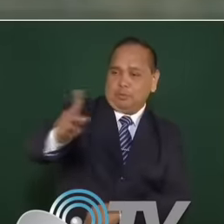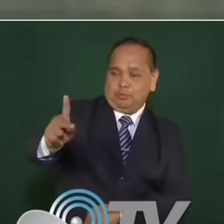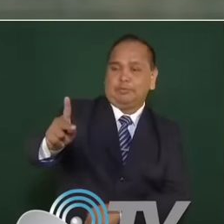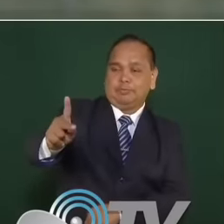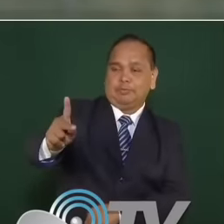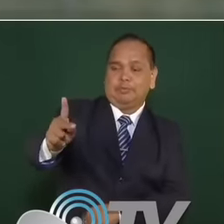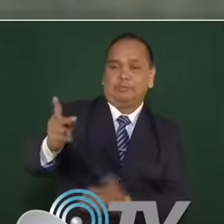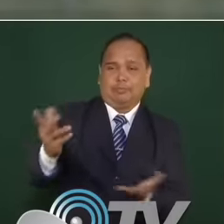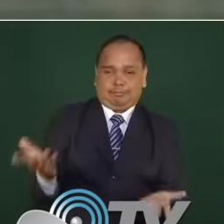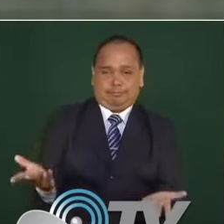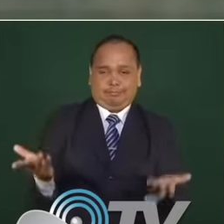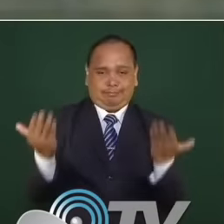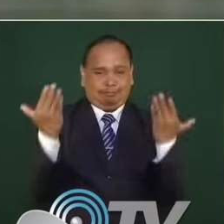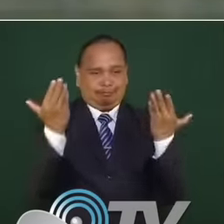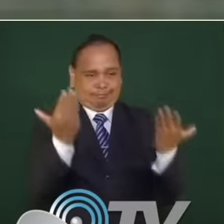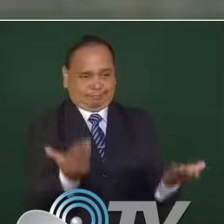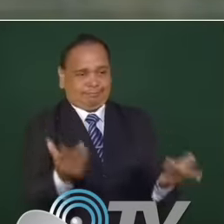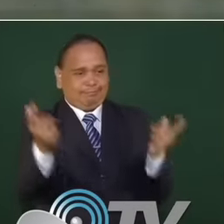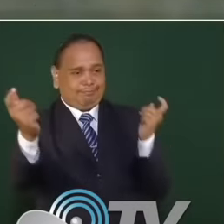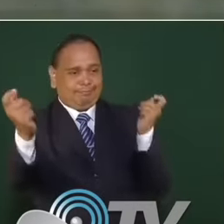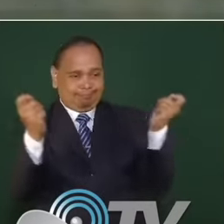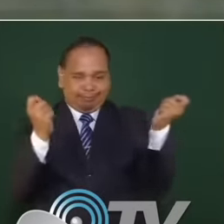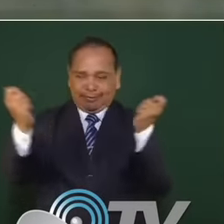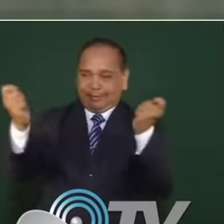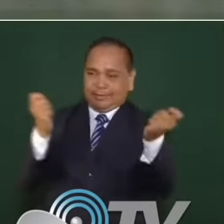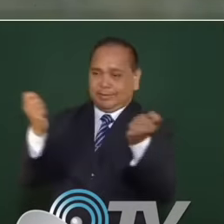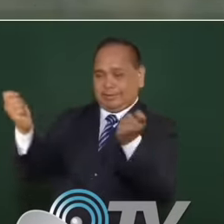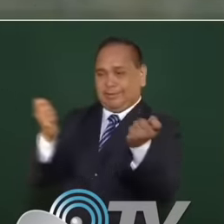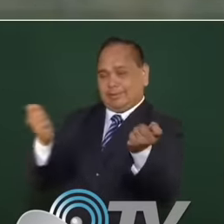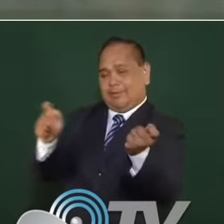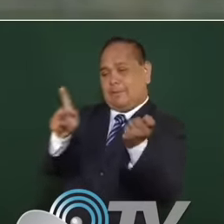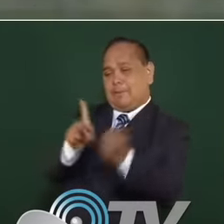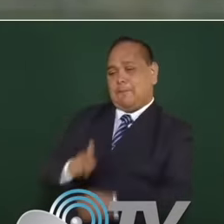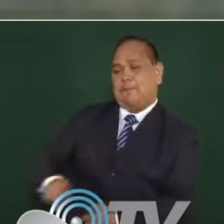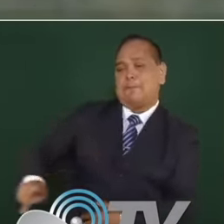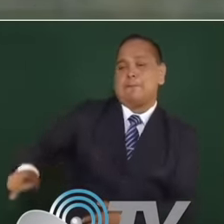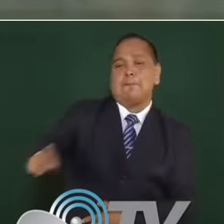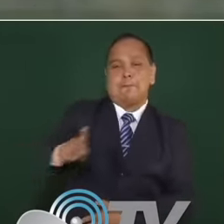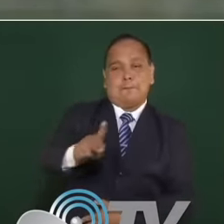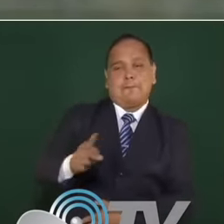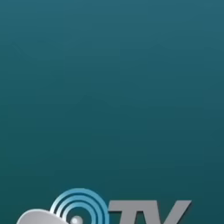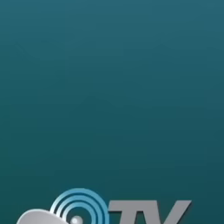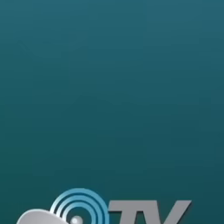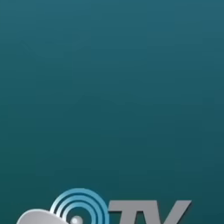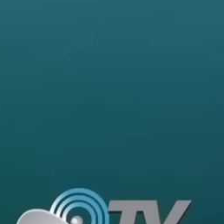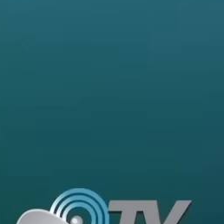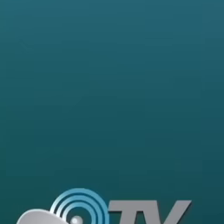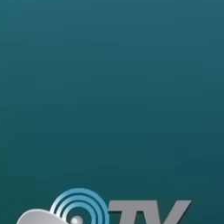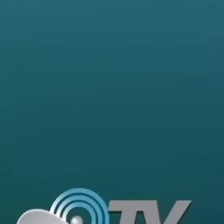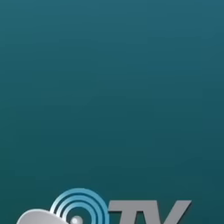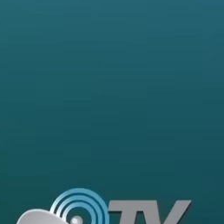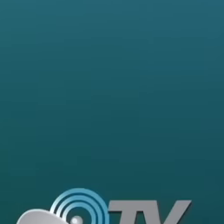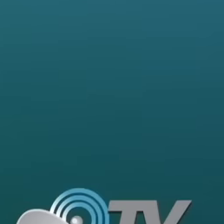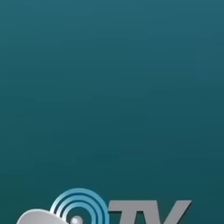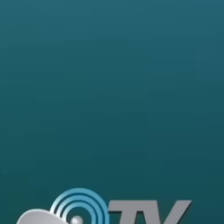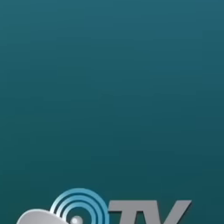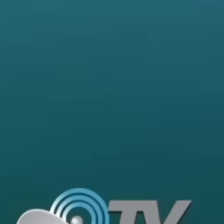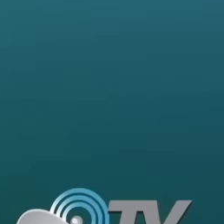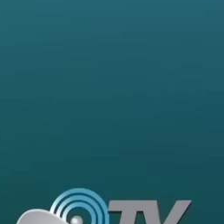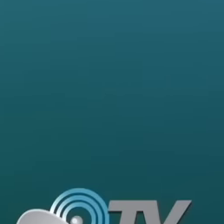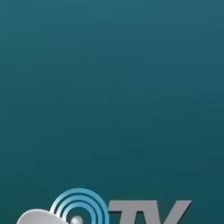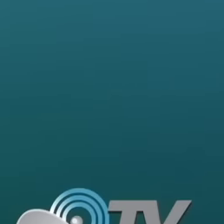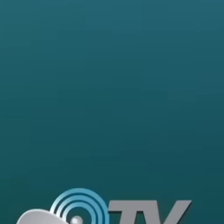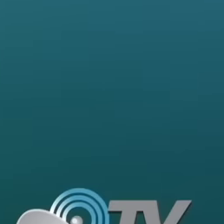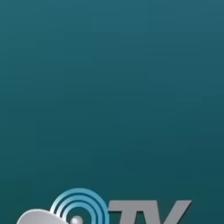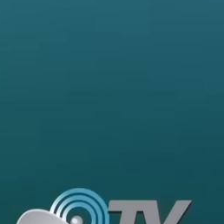Ante este panorama, el presidente de México, Andrés Manuel López Obrador, hizo referencia a las dificultades